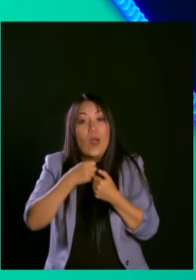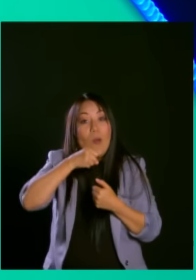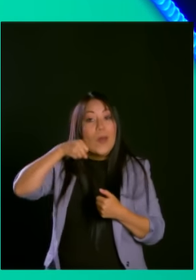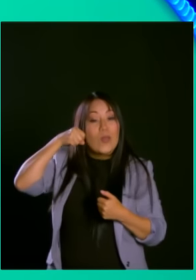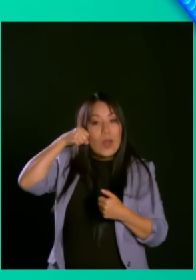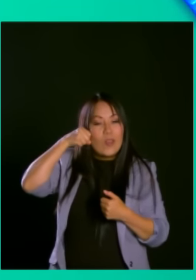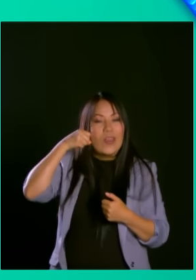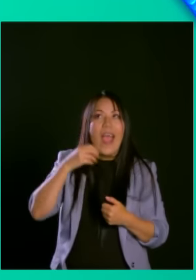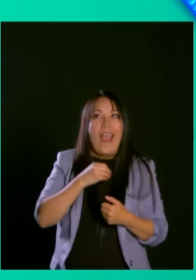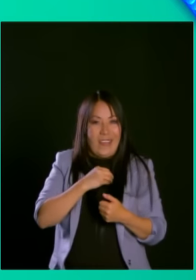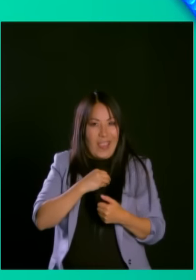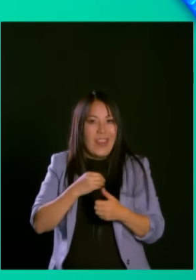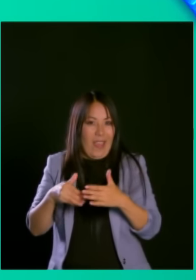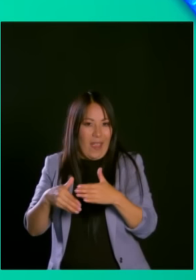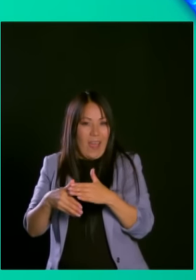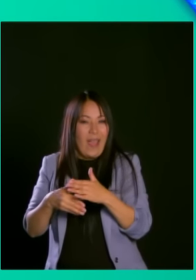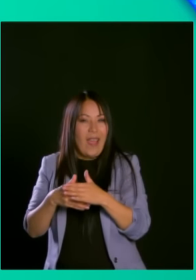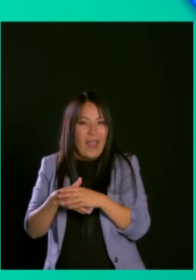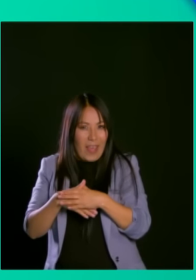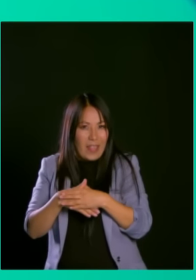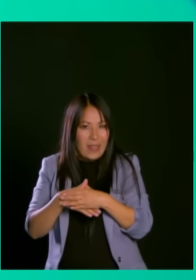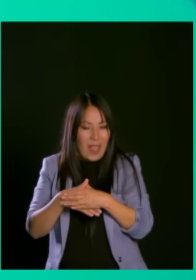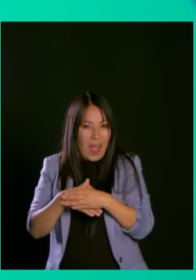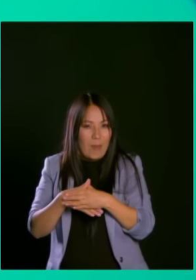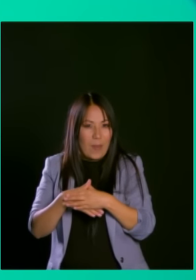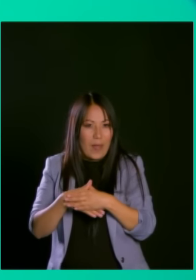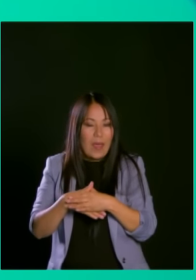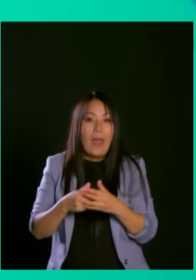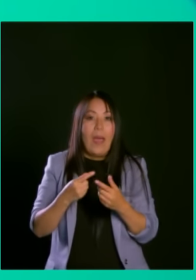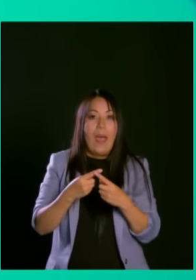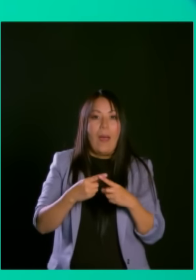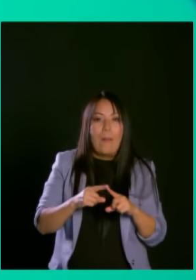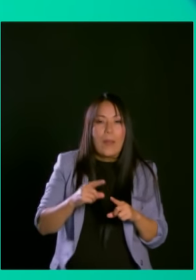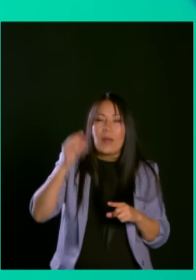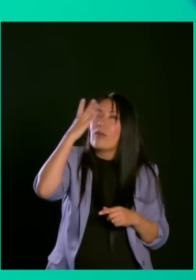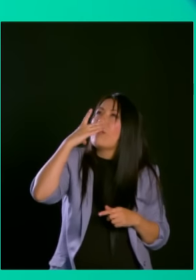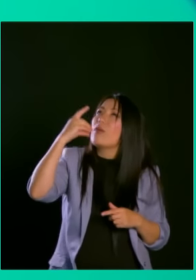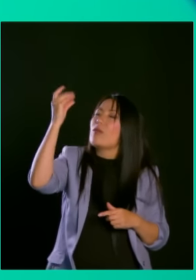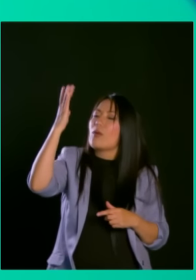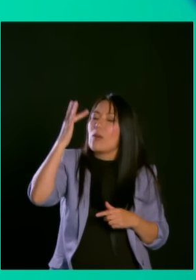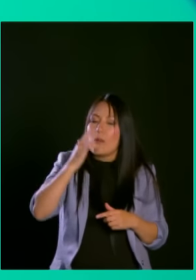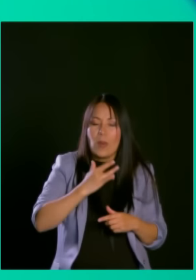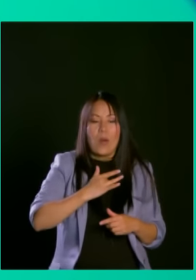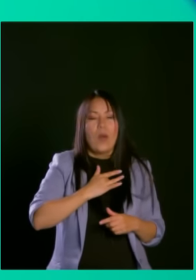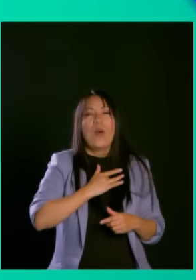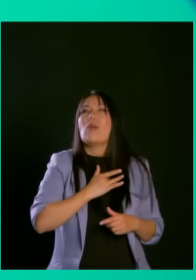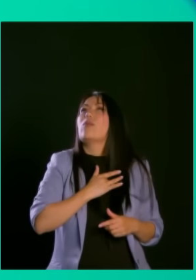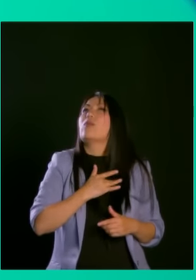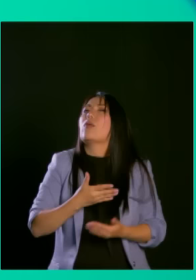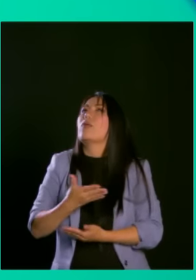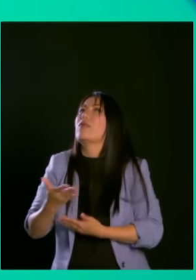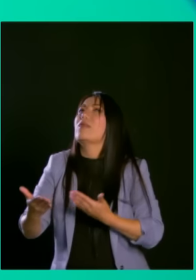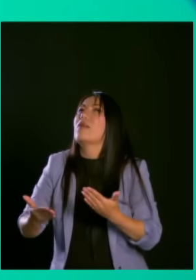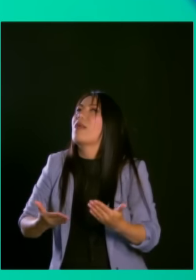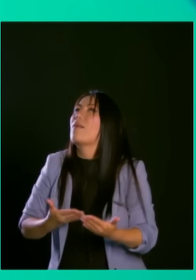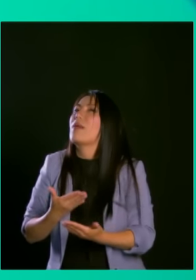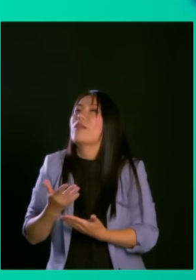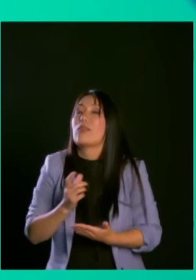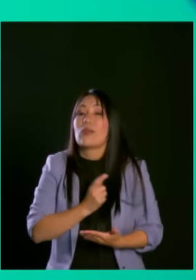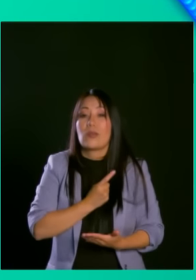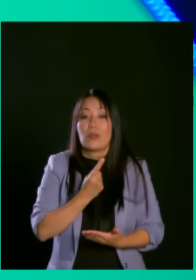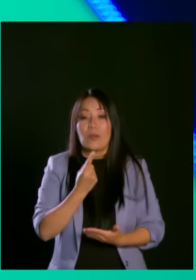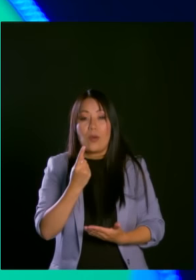Y yo estaba con ese llamado del Señor a mi vida para dedicarme solo a él y a su servicio.